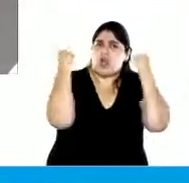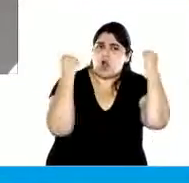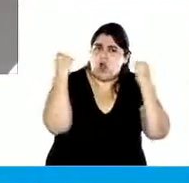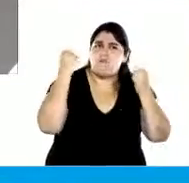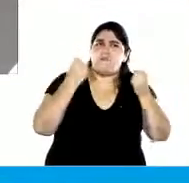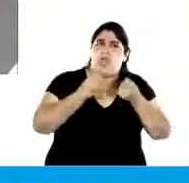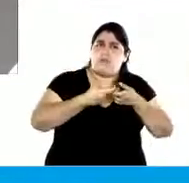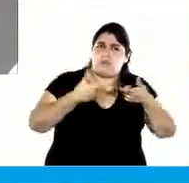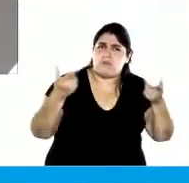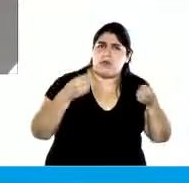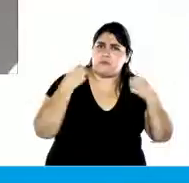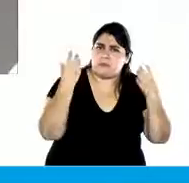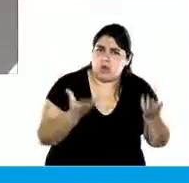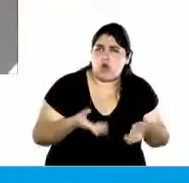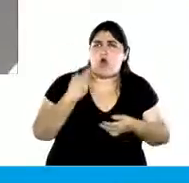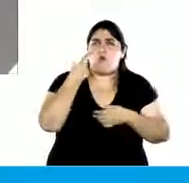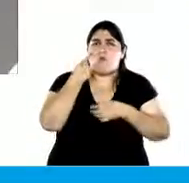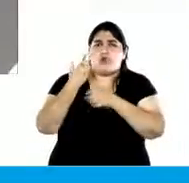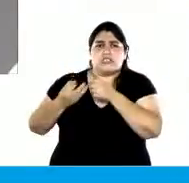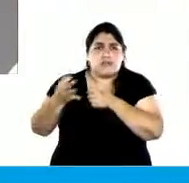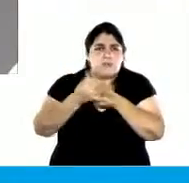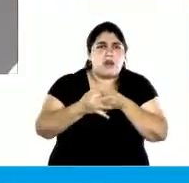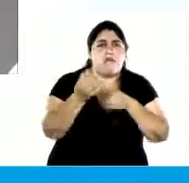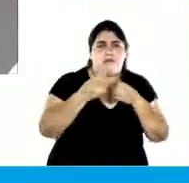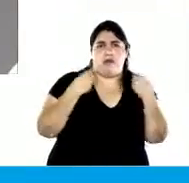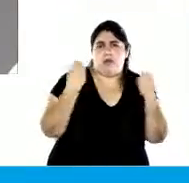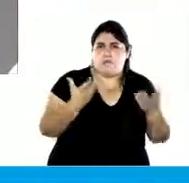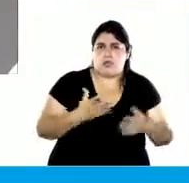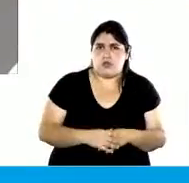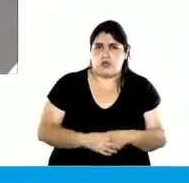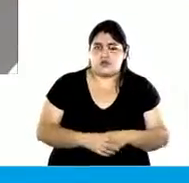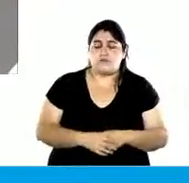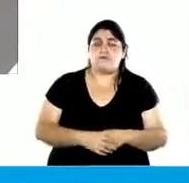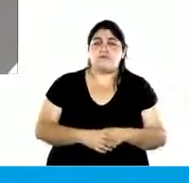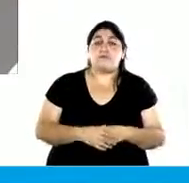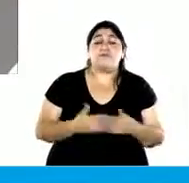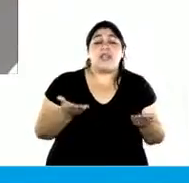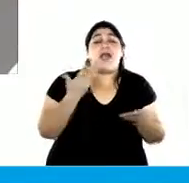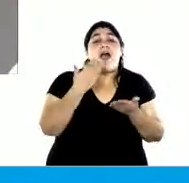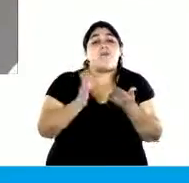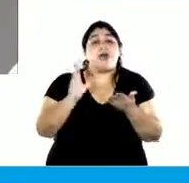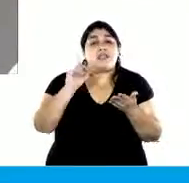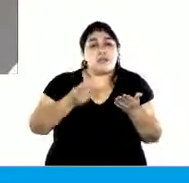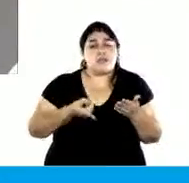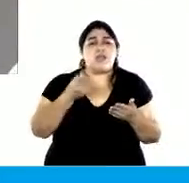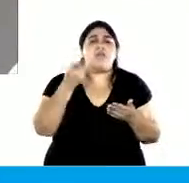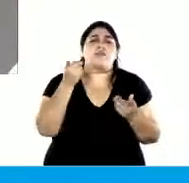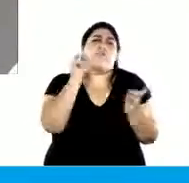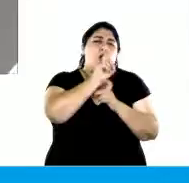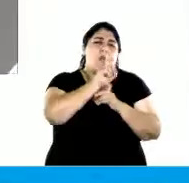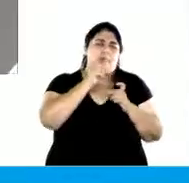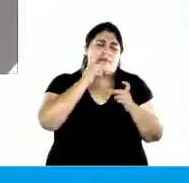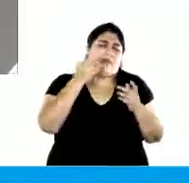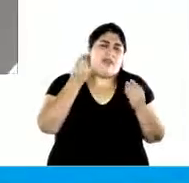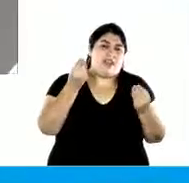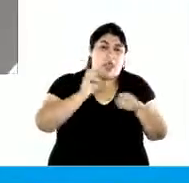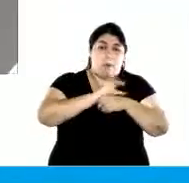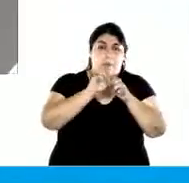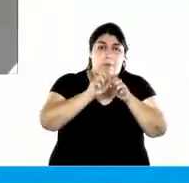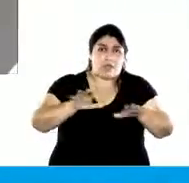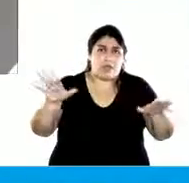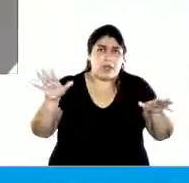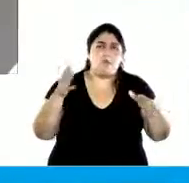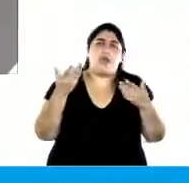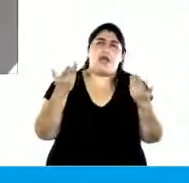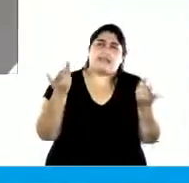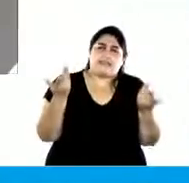nuestra provincia, en los municipios de nuestra provincia. Pero además, una crisis que no encontró de alguna manera mucha respuesta por